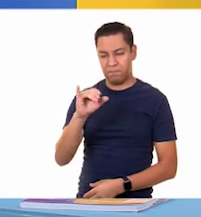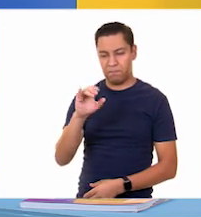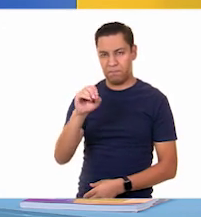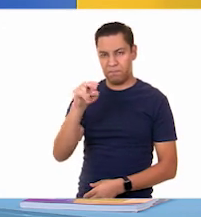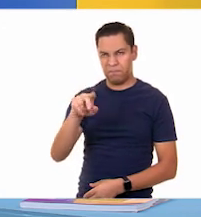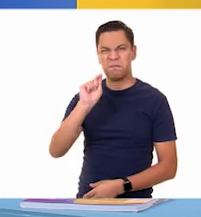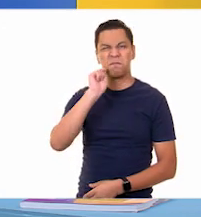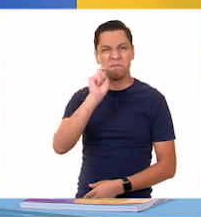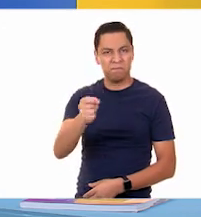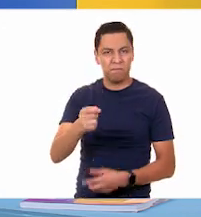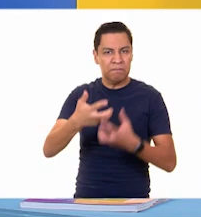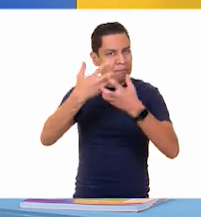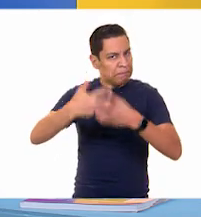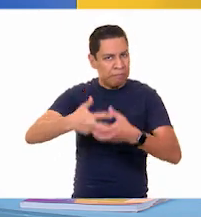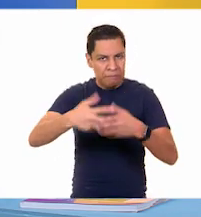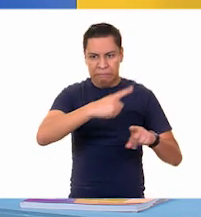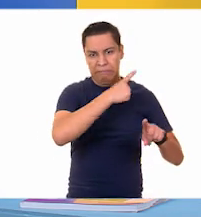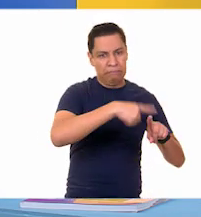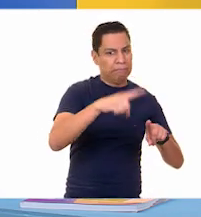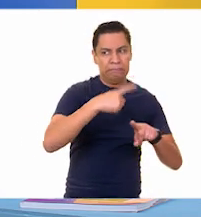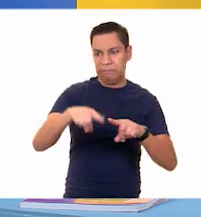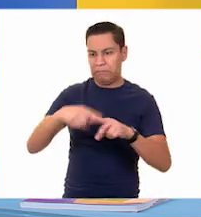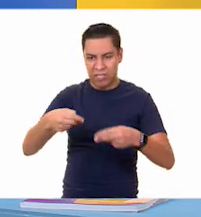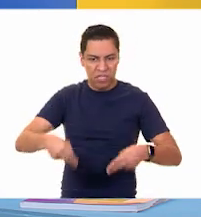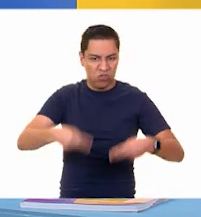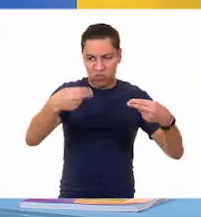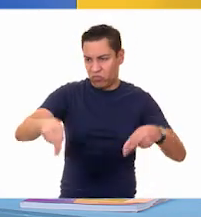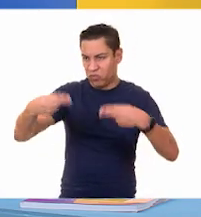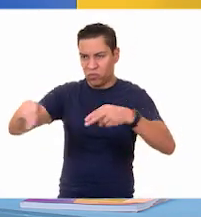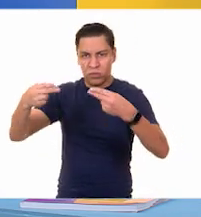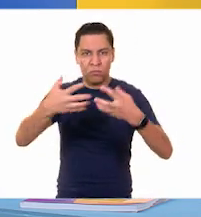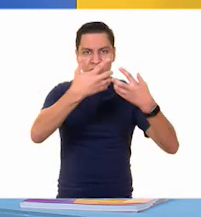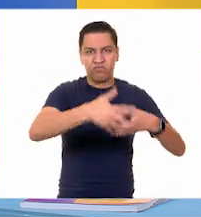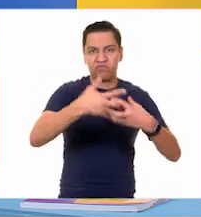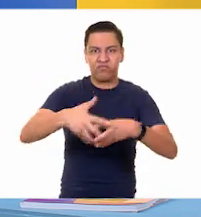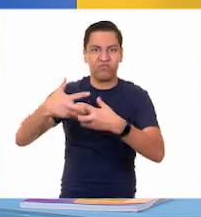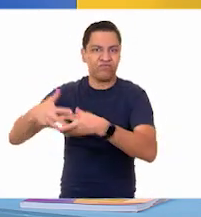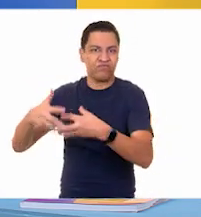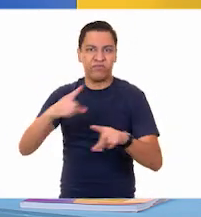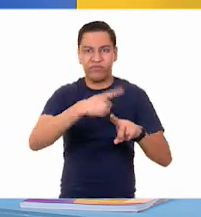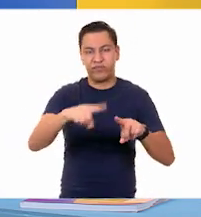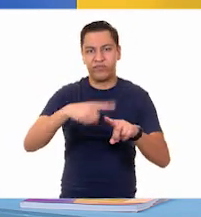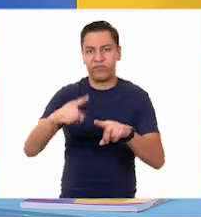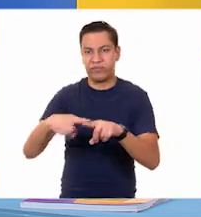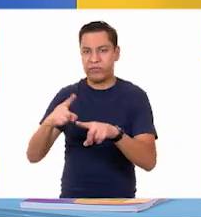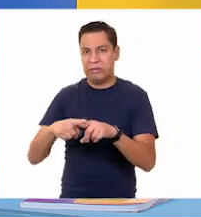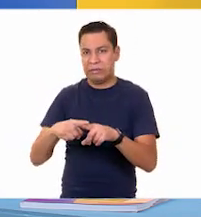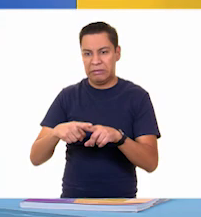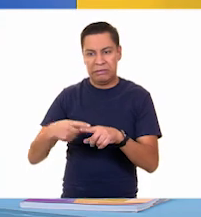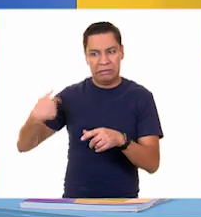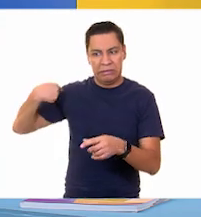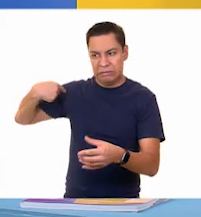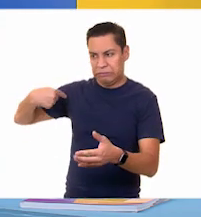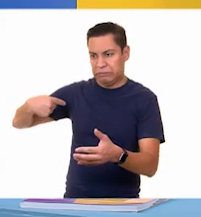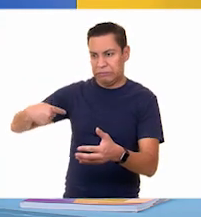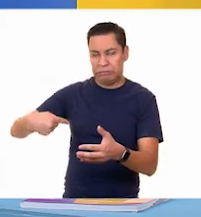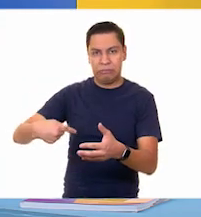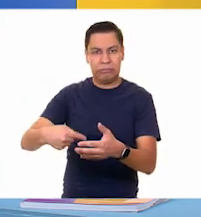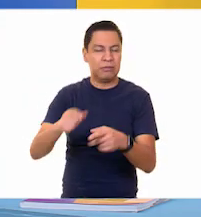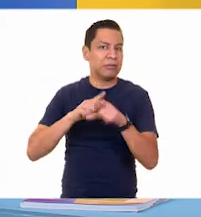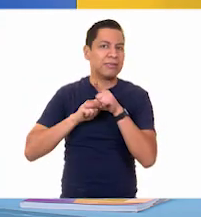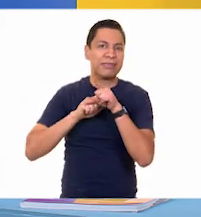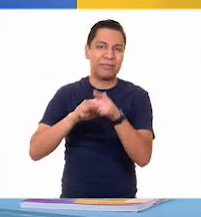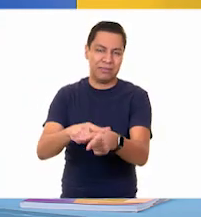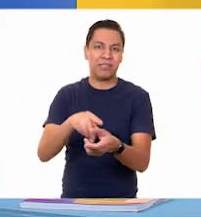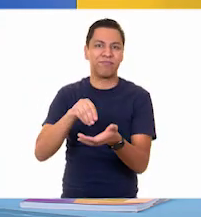Inglaterra, donde tuvo lugar la primera revolución industrial. Desde entonces, el proceso de industrialización continúa hasta